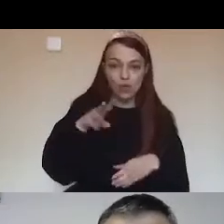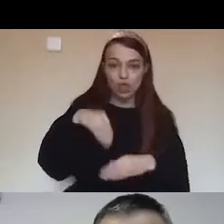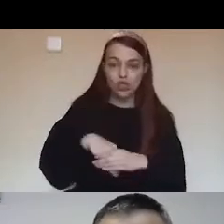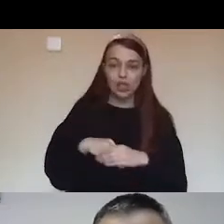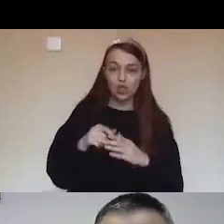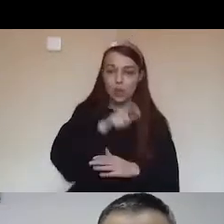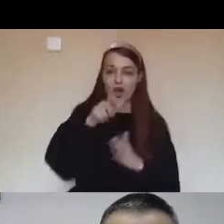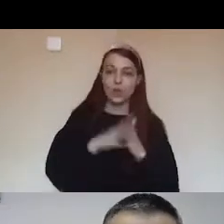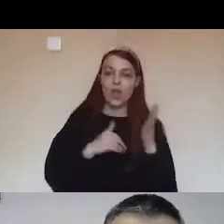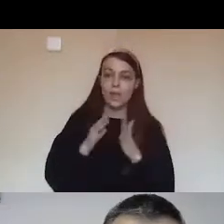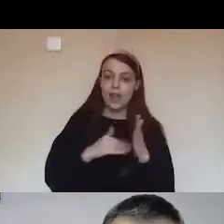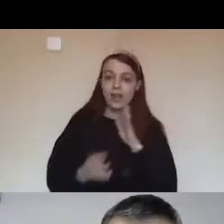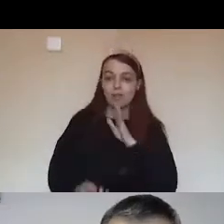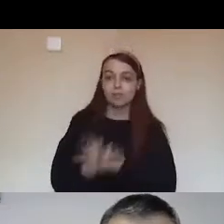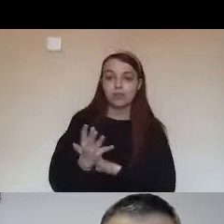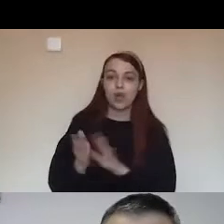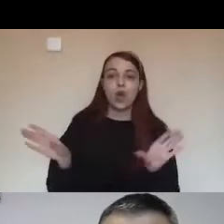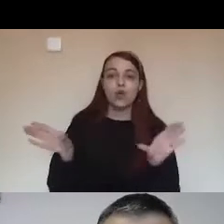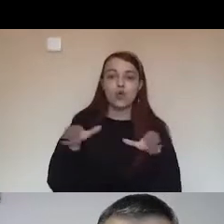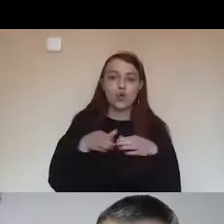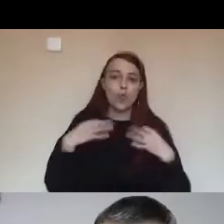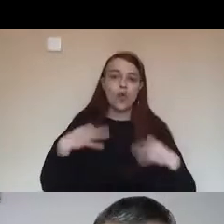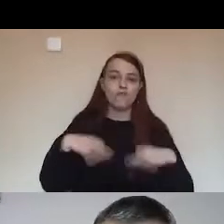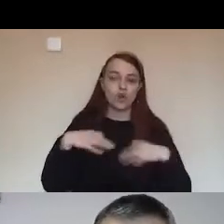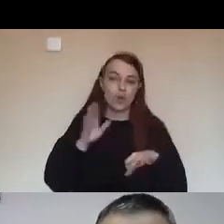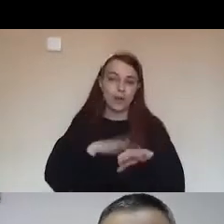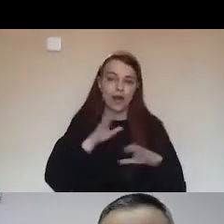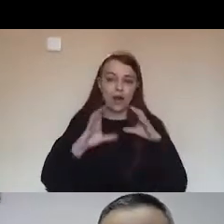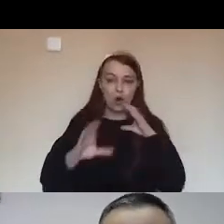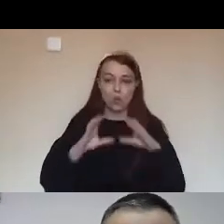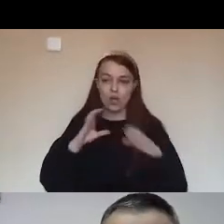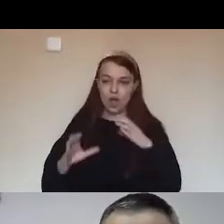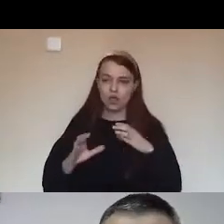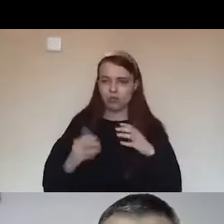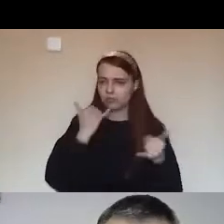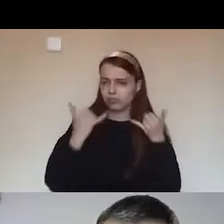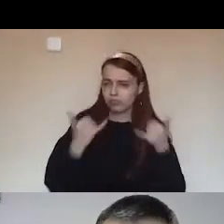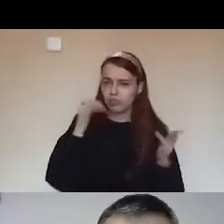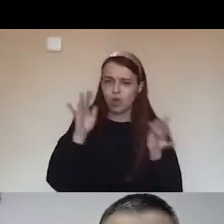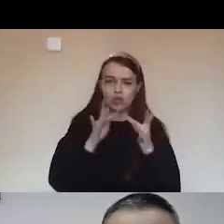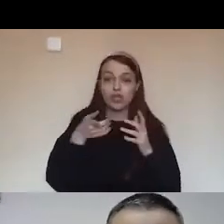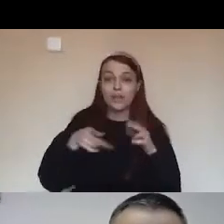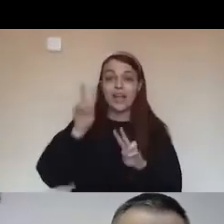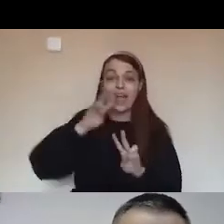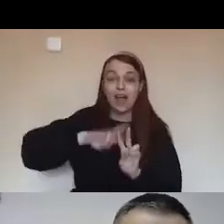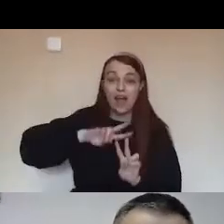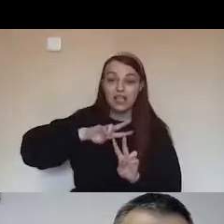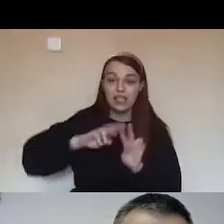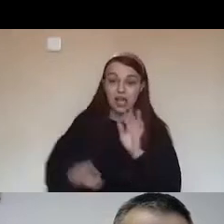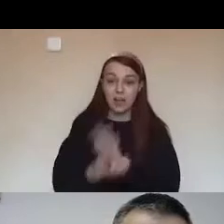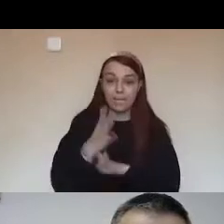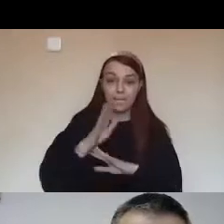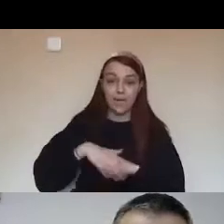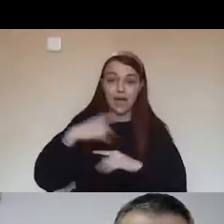de investigación. Nos llamamos continuamente, nos visitan continuamente, hemos creado incluso un hashtag para compartir todo lo que hacemos y